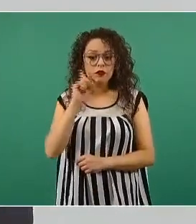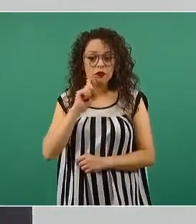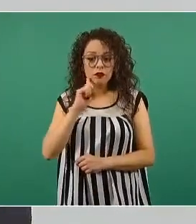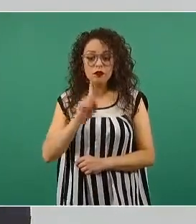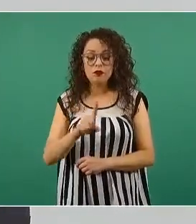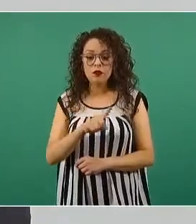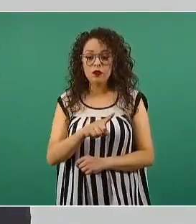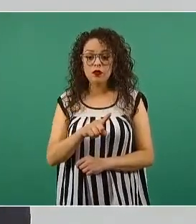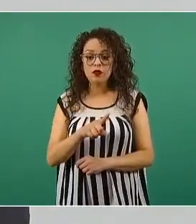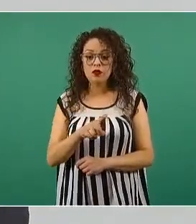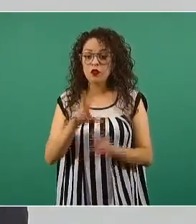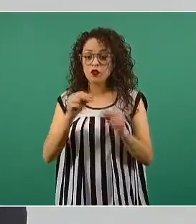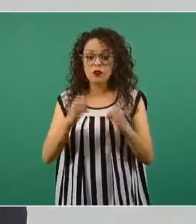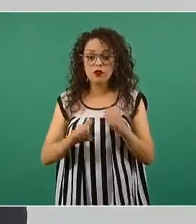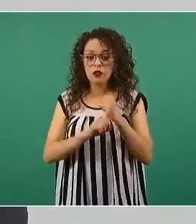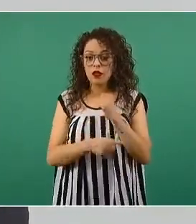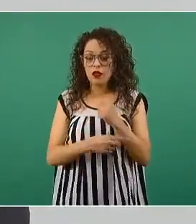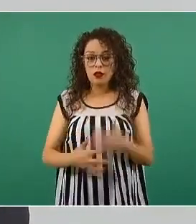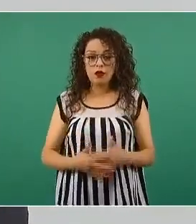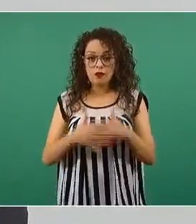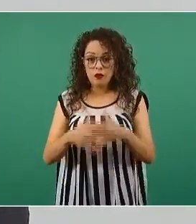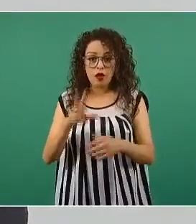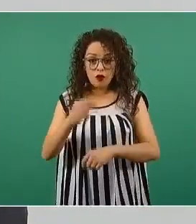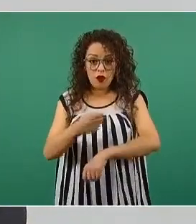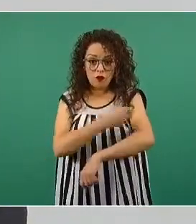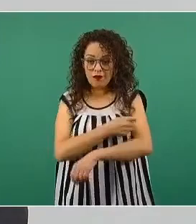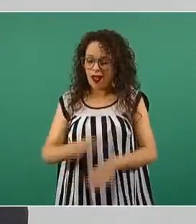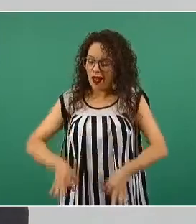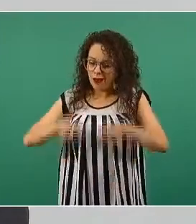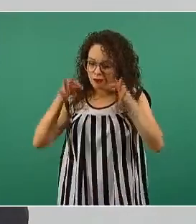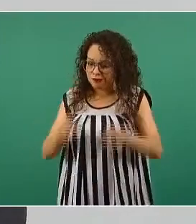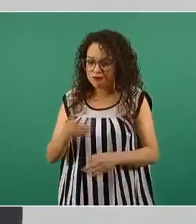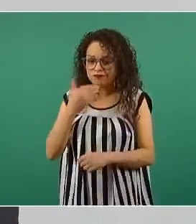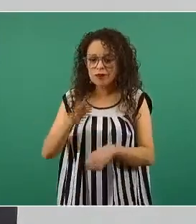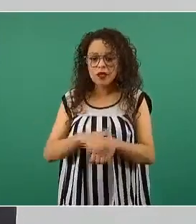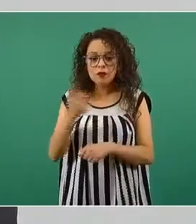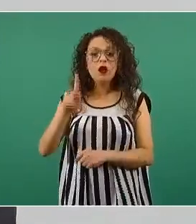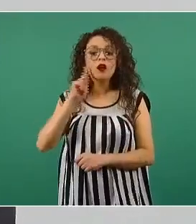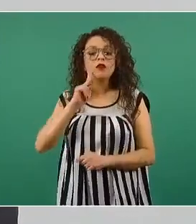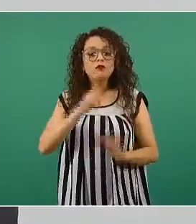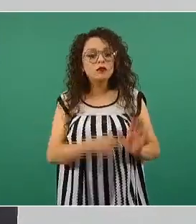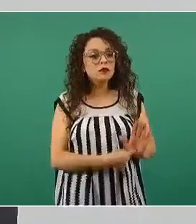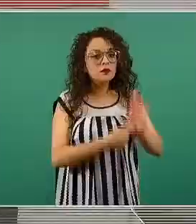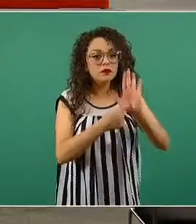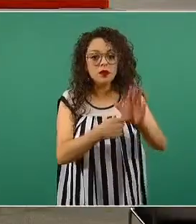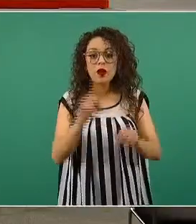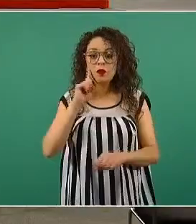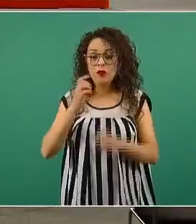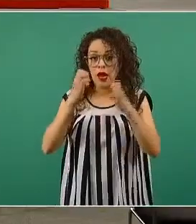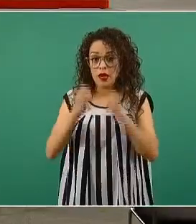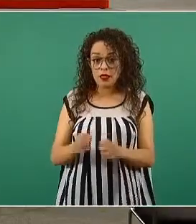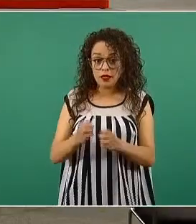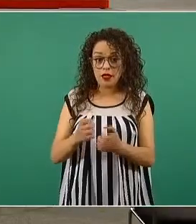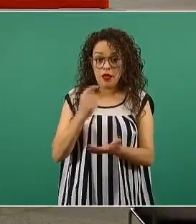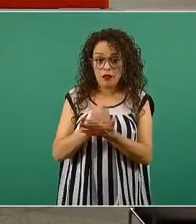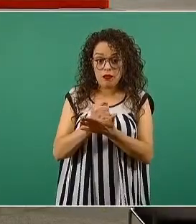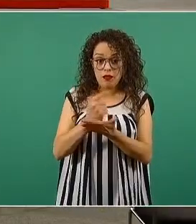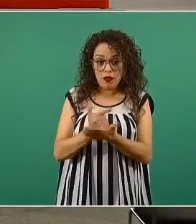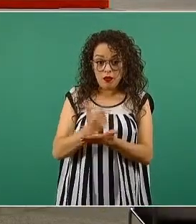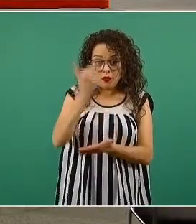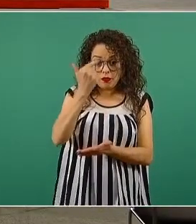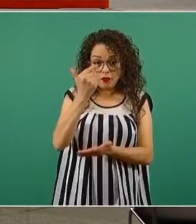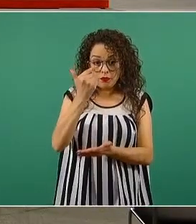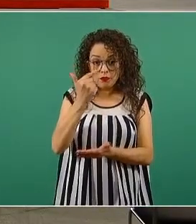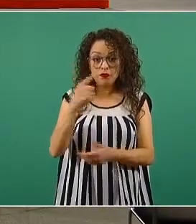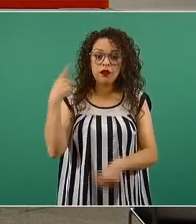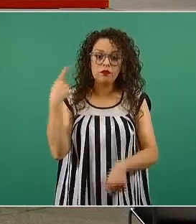están vacunando, es excelente, porque les acabo de mostrar. Una mujer que está en terapia intensiva embarazada